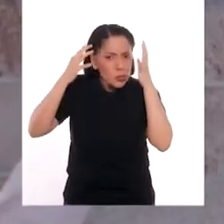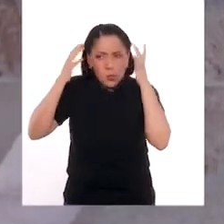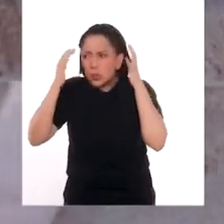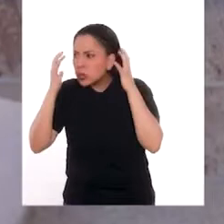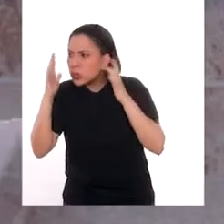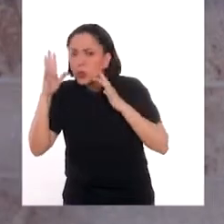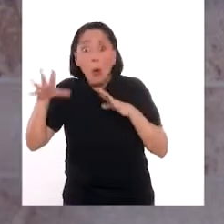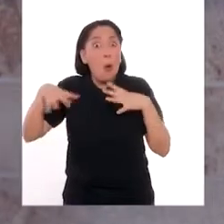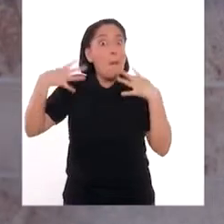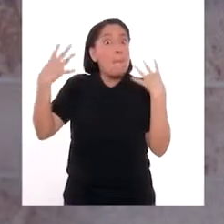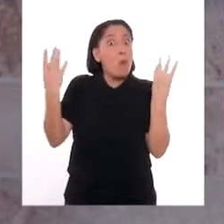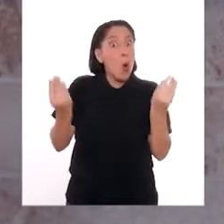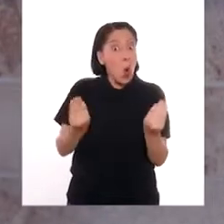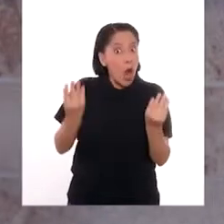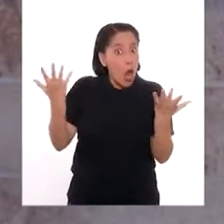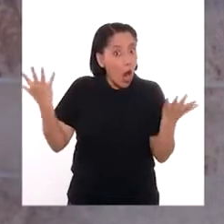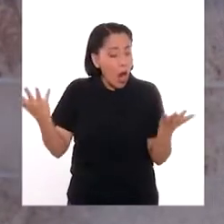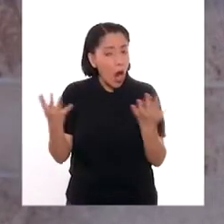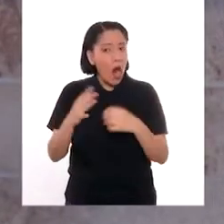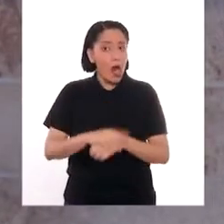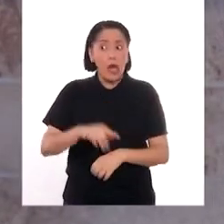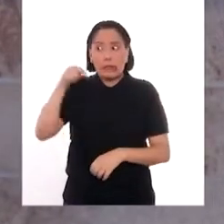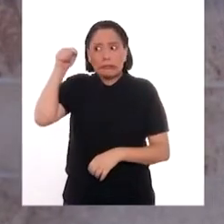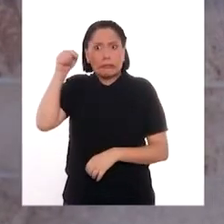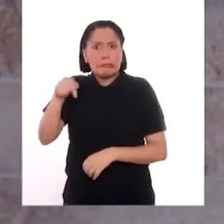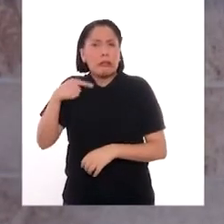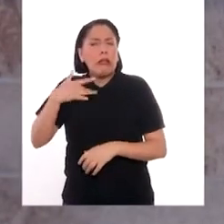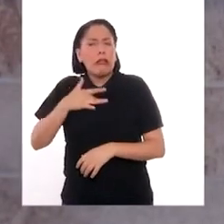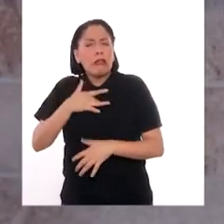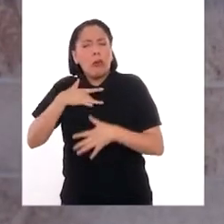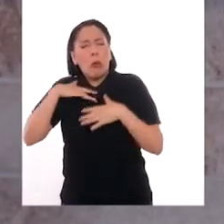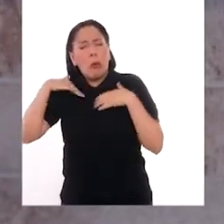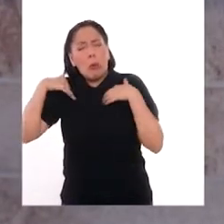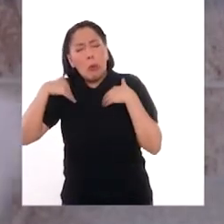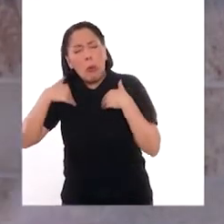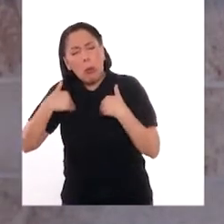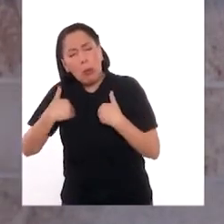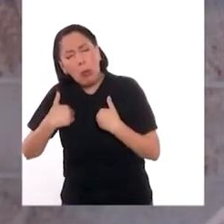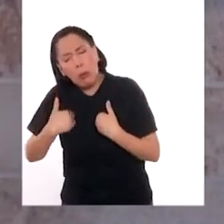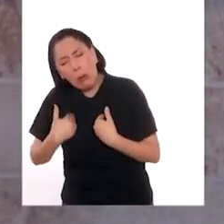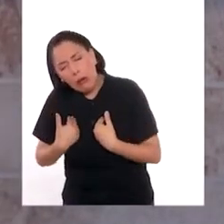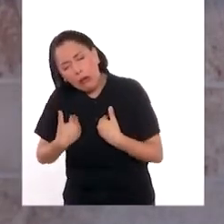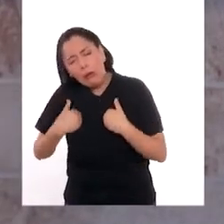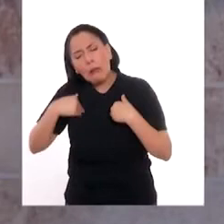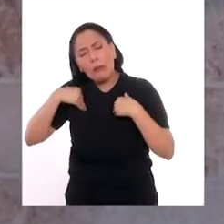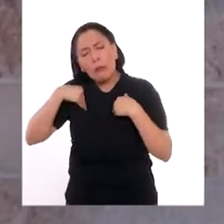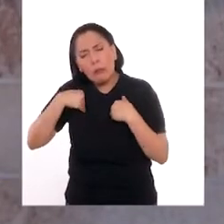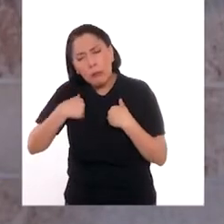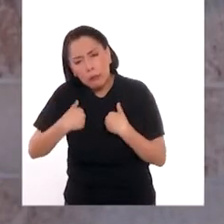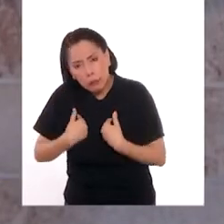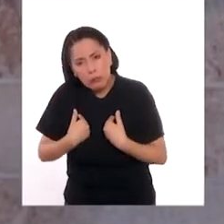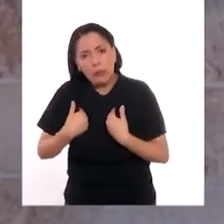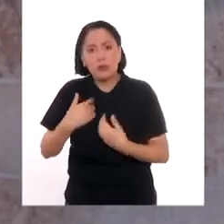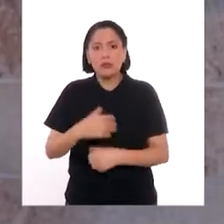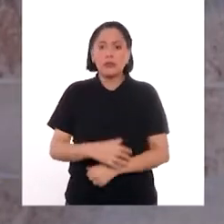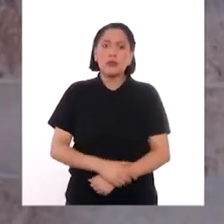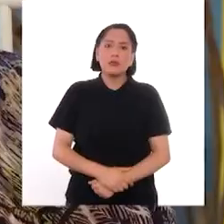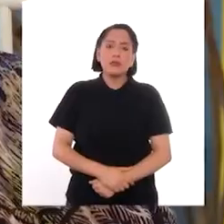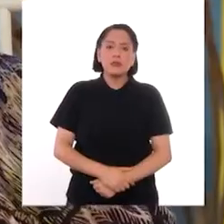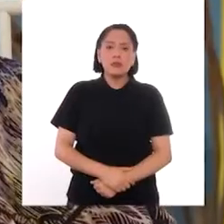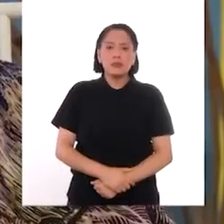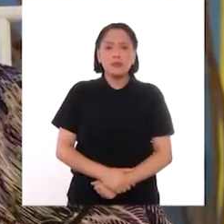respecto, pues debido a ello, estaba cansada todo el tiempo.